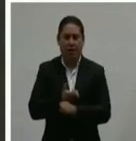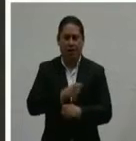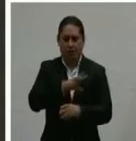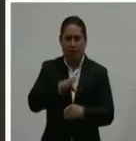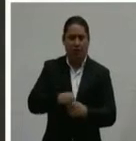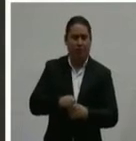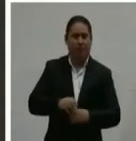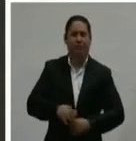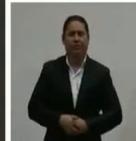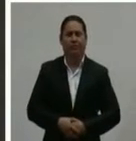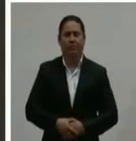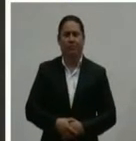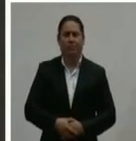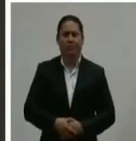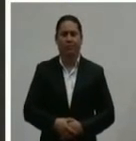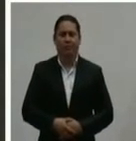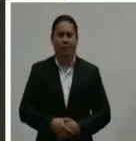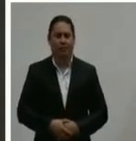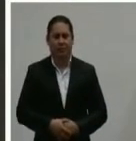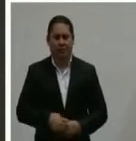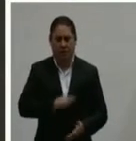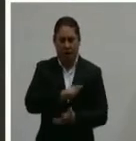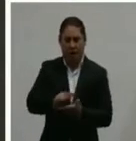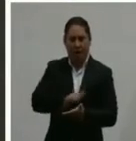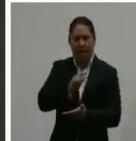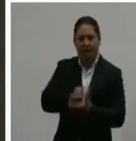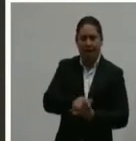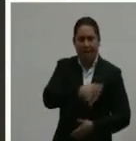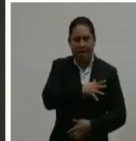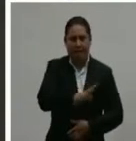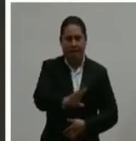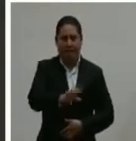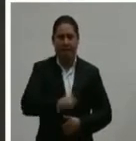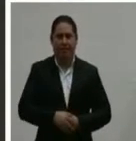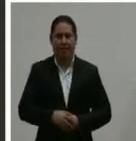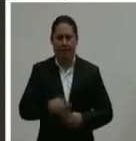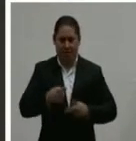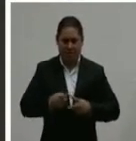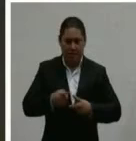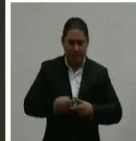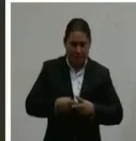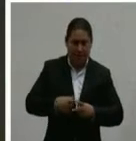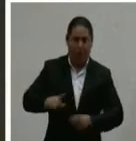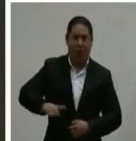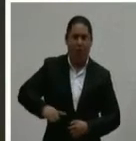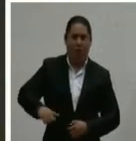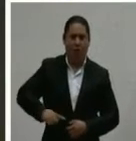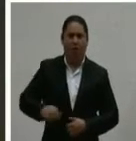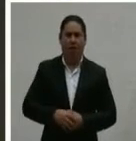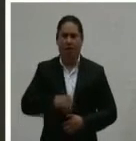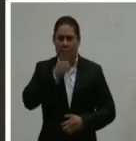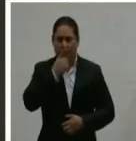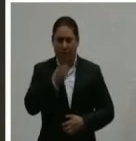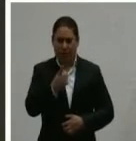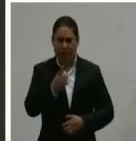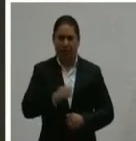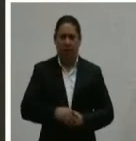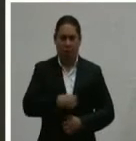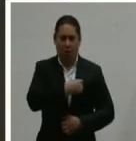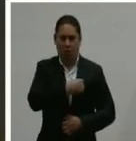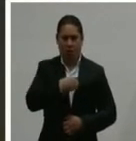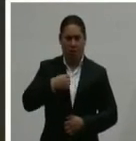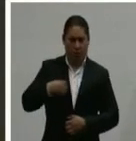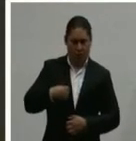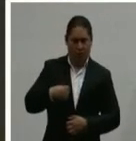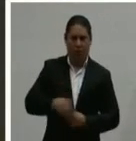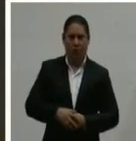Chiapas. La Ley General de Contabilidad Gubernamental establece la obligación